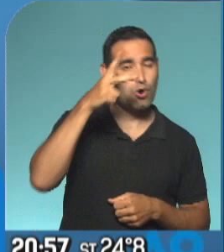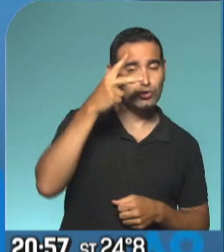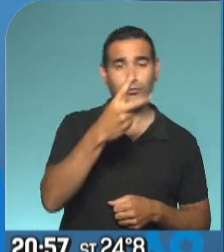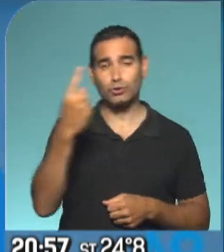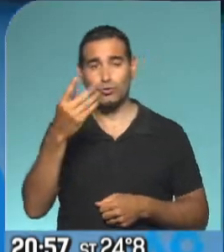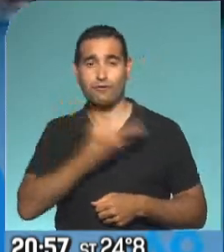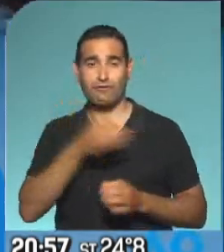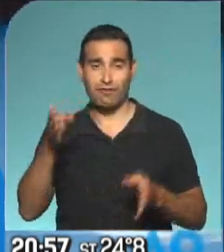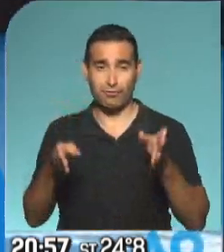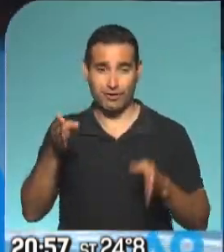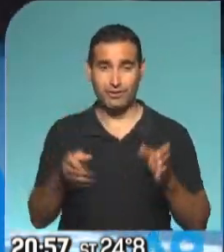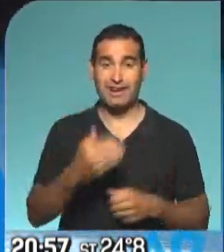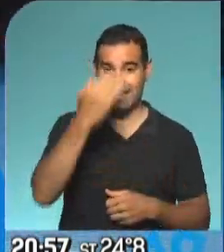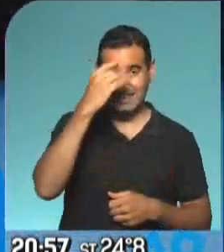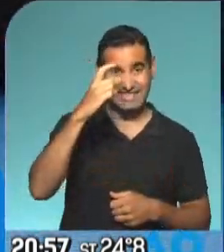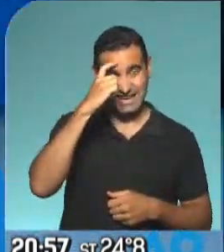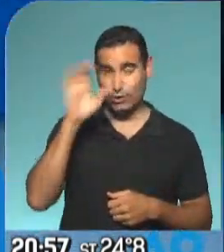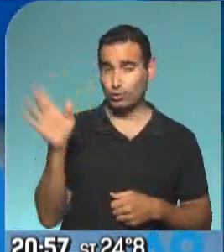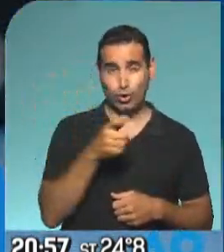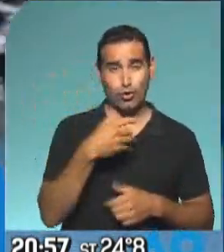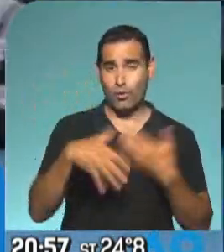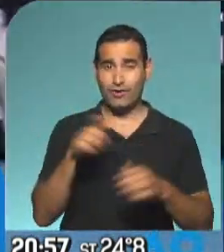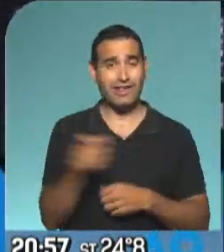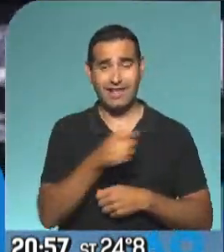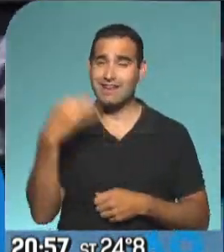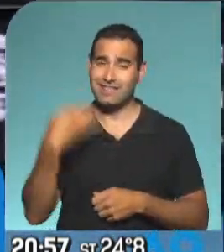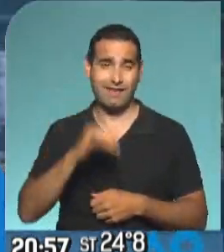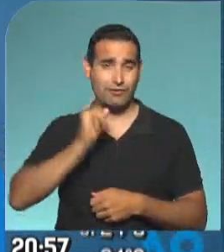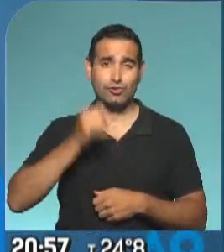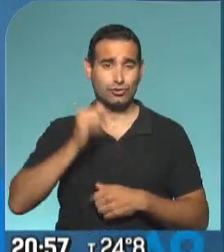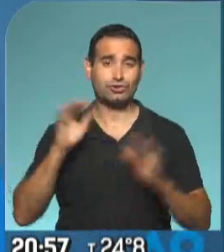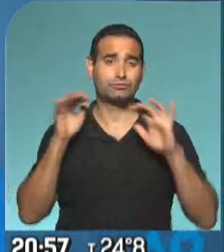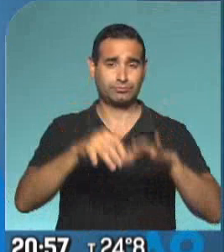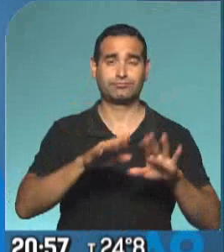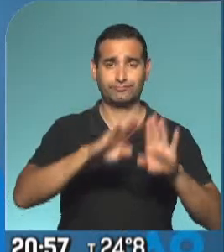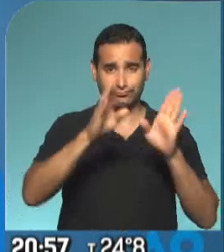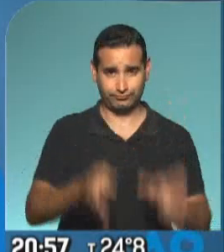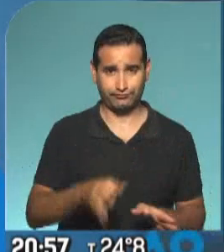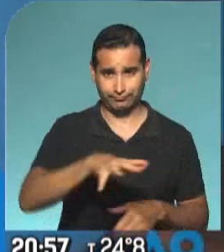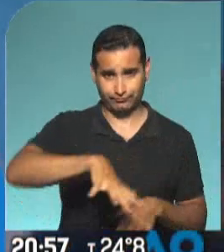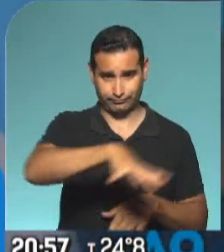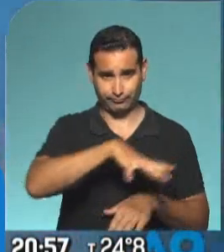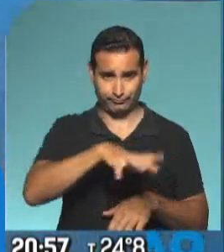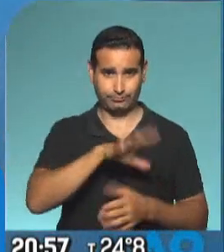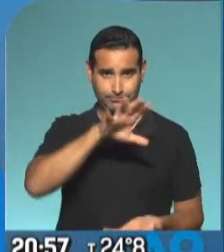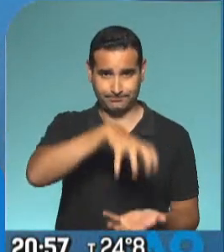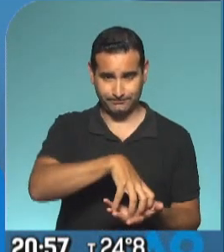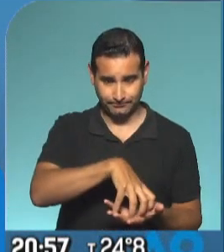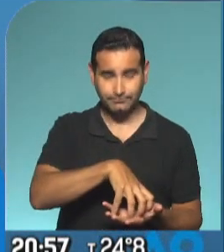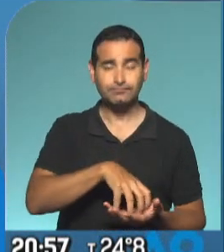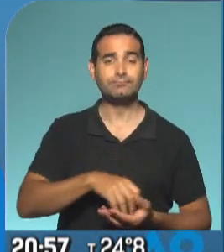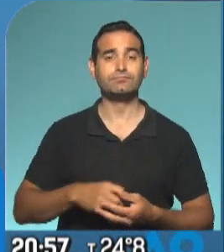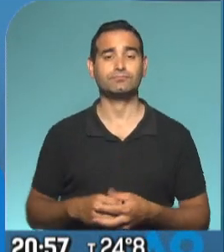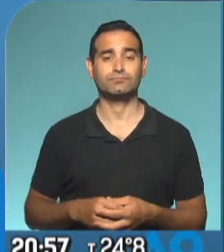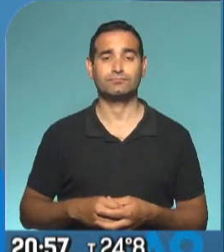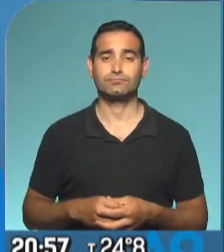de febrero. Desde el 15 de enero todos los tenistas deben estar en la burbuja sanitaria que se montará sobre